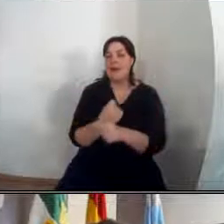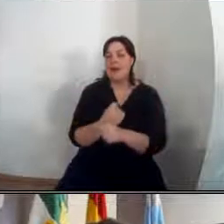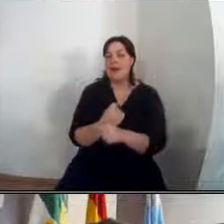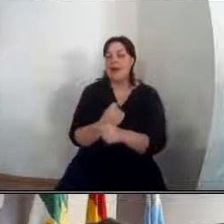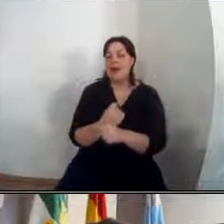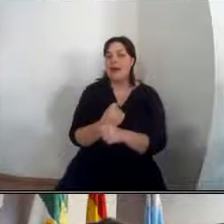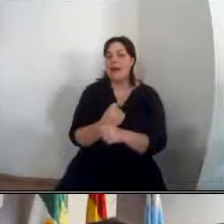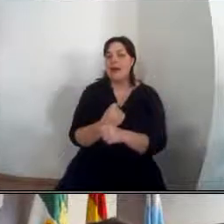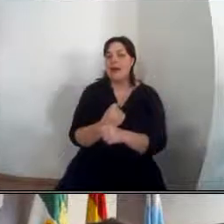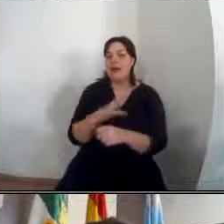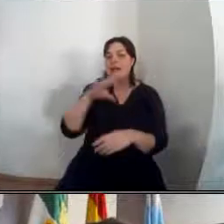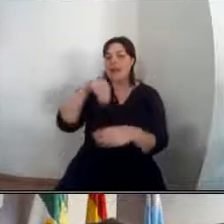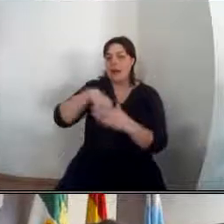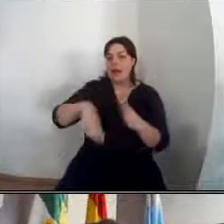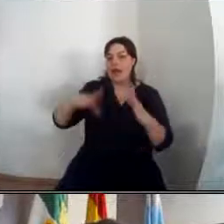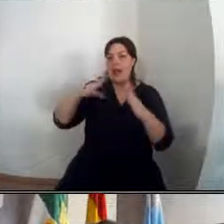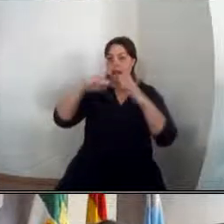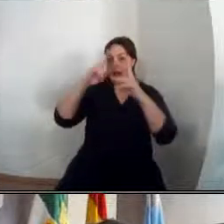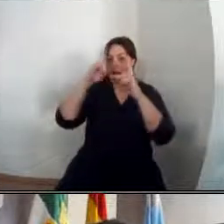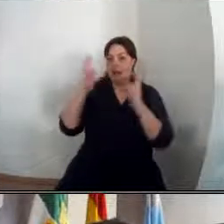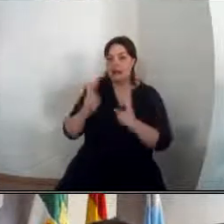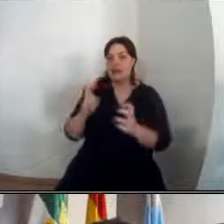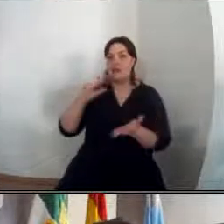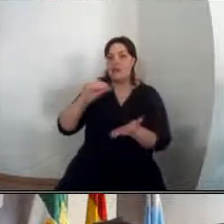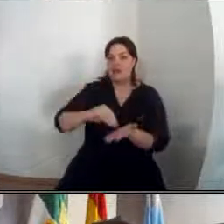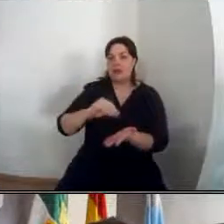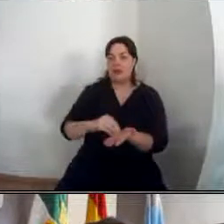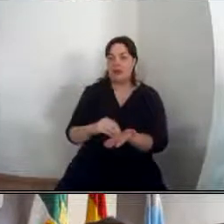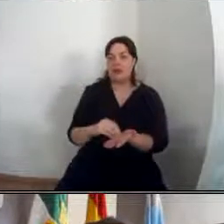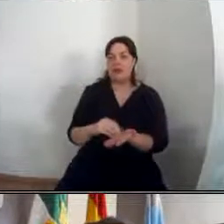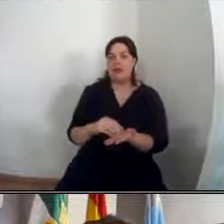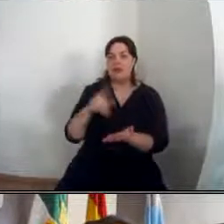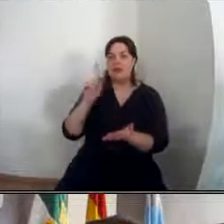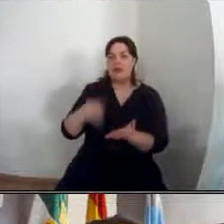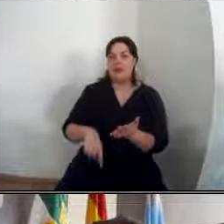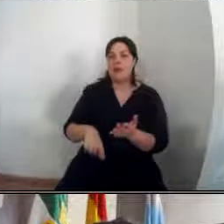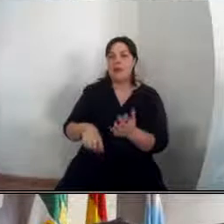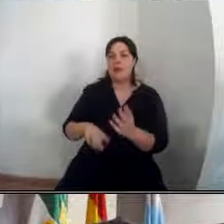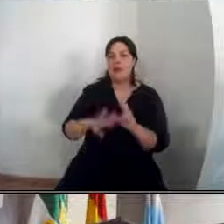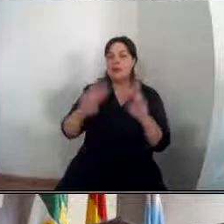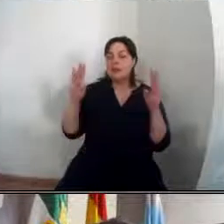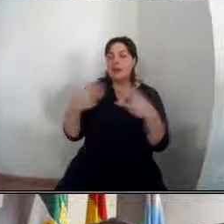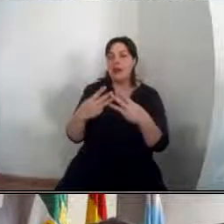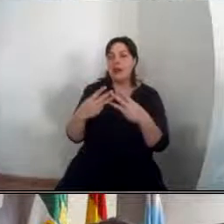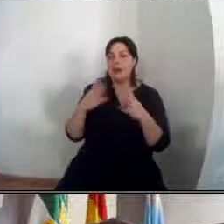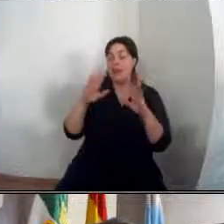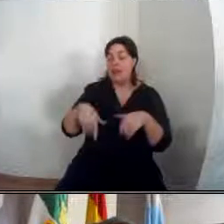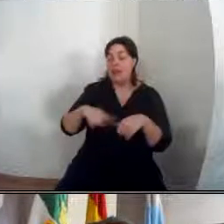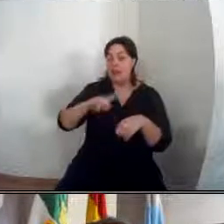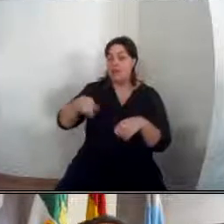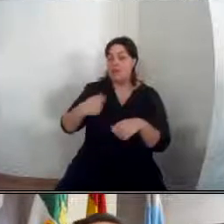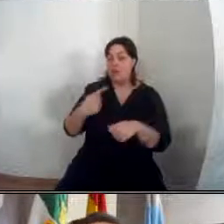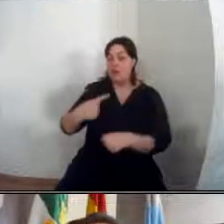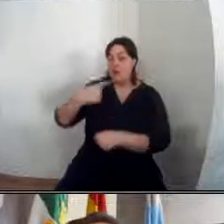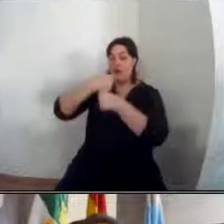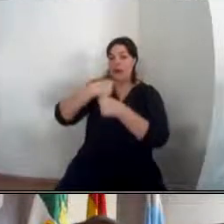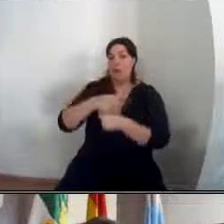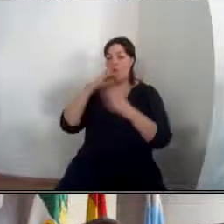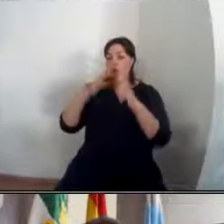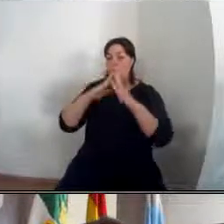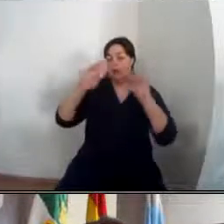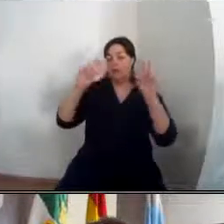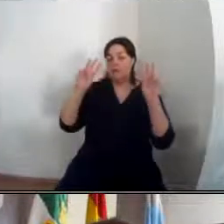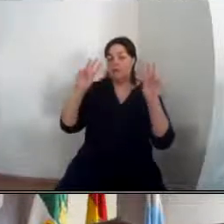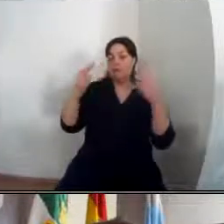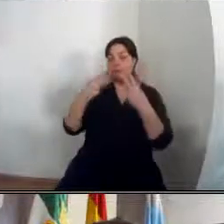desde casa en muchas ocasiones y que ese teletrabajo forzado al que nos ha abocado la